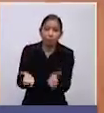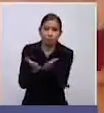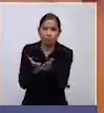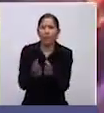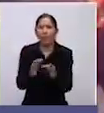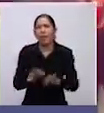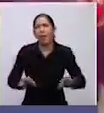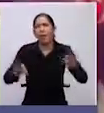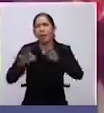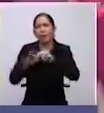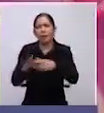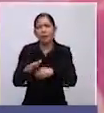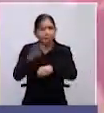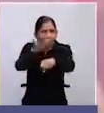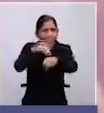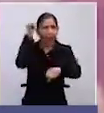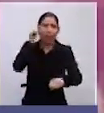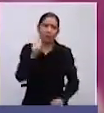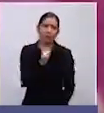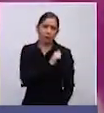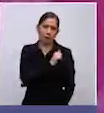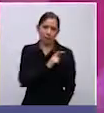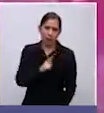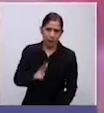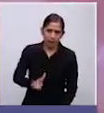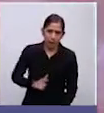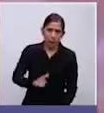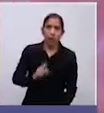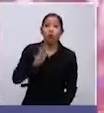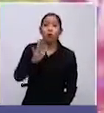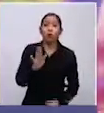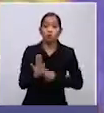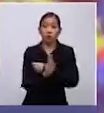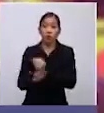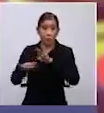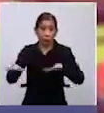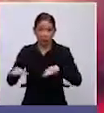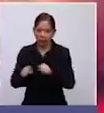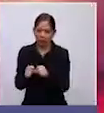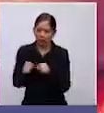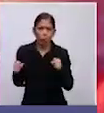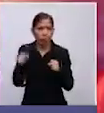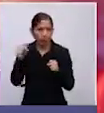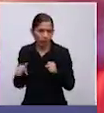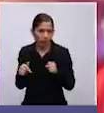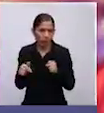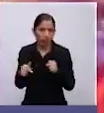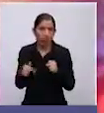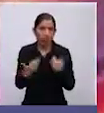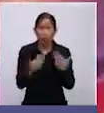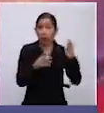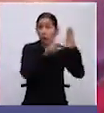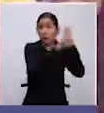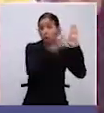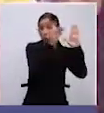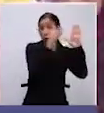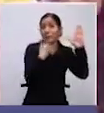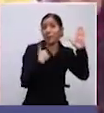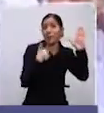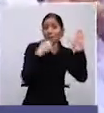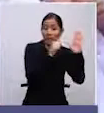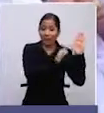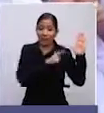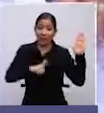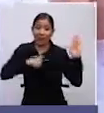los gobiernos municipales a través de fortalecer sus defensorías de la niñez, por ejemplo, que es un hito importante en la legislación boliviana como